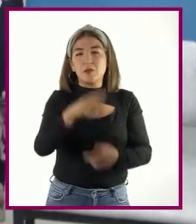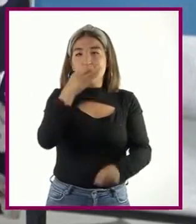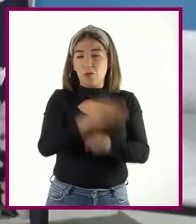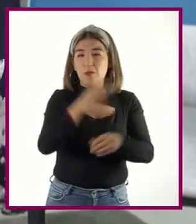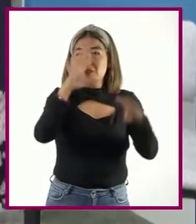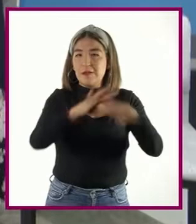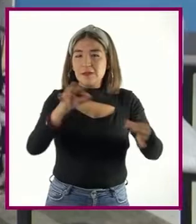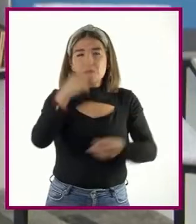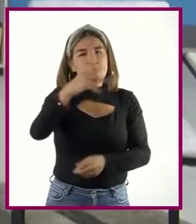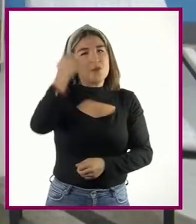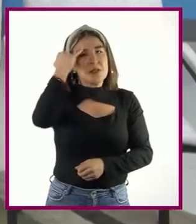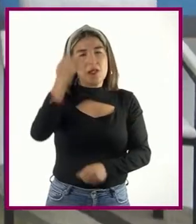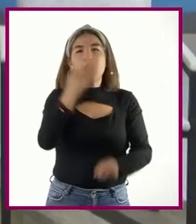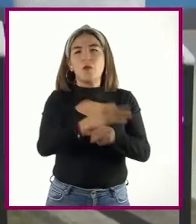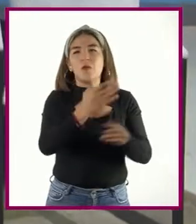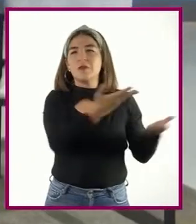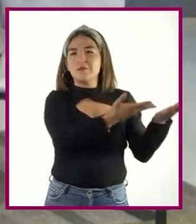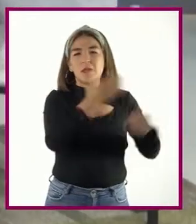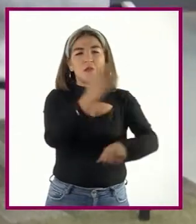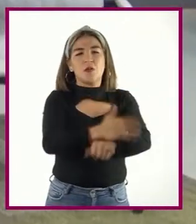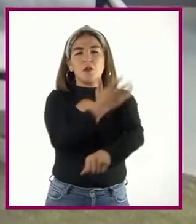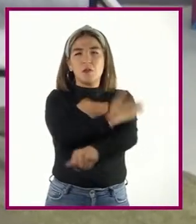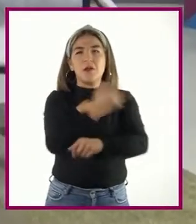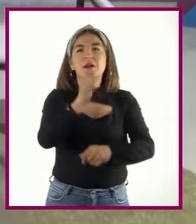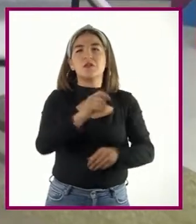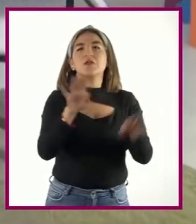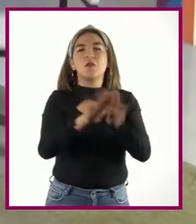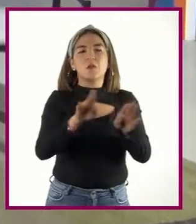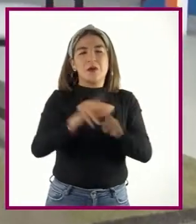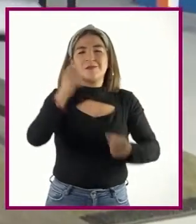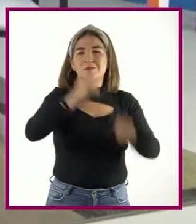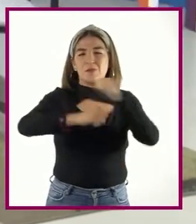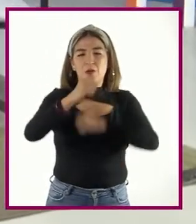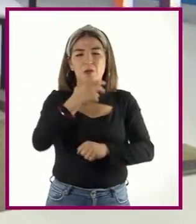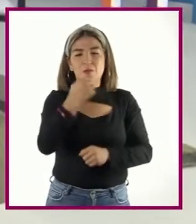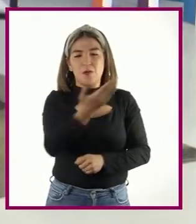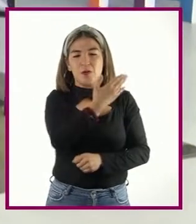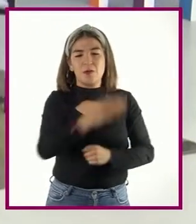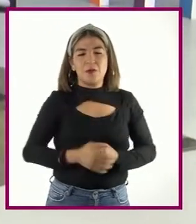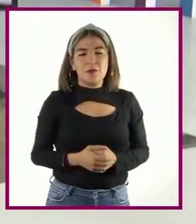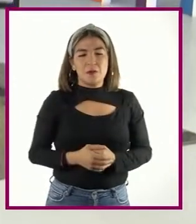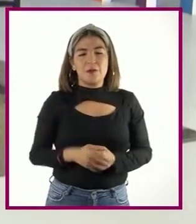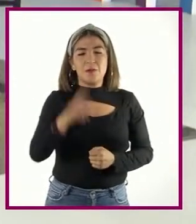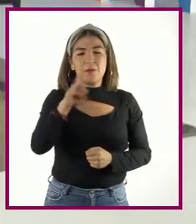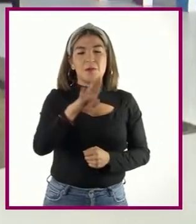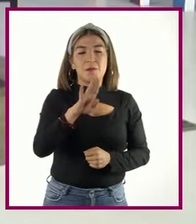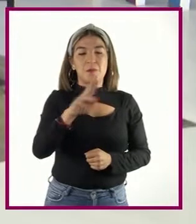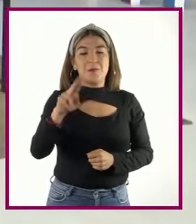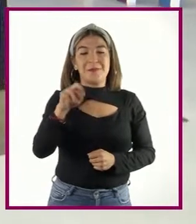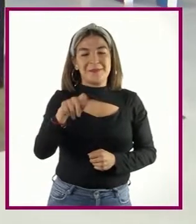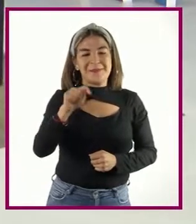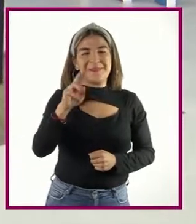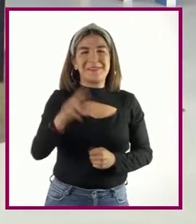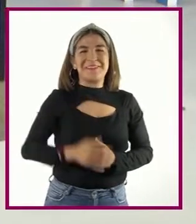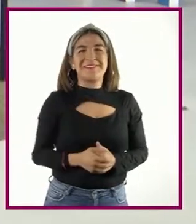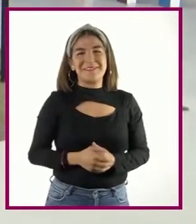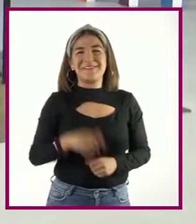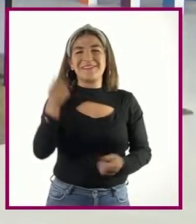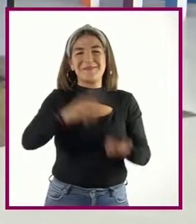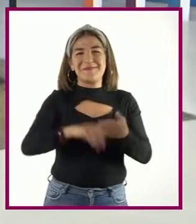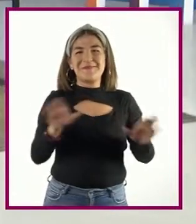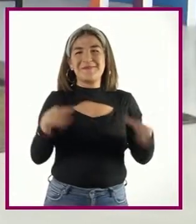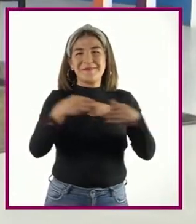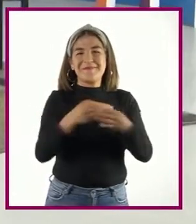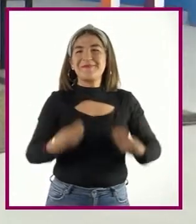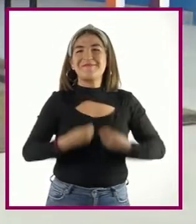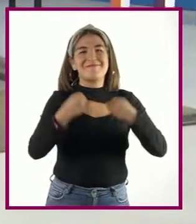en estas ideas, hoy nos acompaña el vocero y luchador Ubuntu, quien participa en la organización Comunalidades, Vida